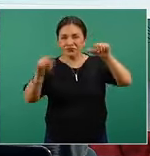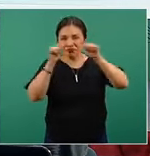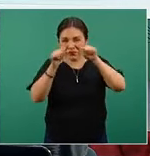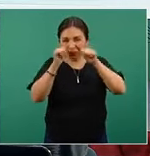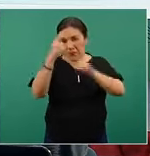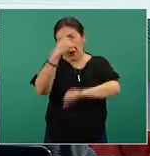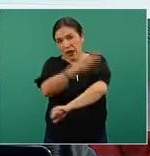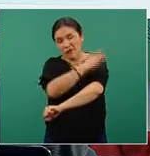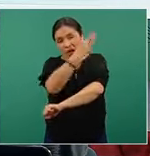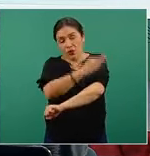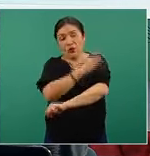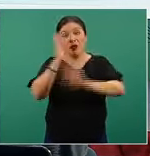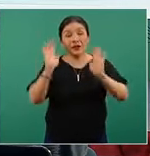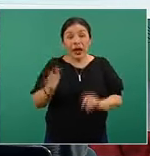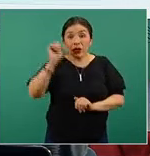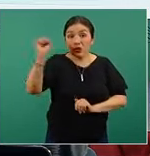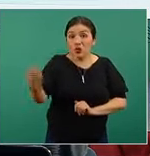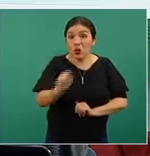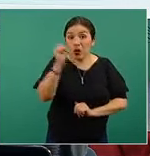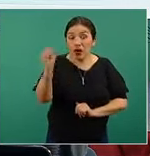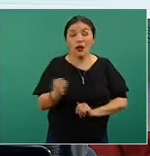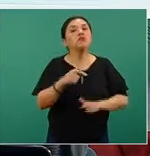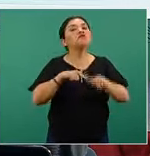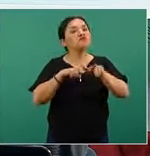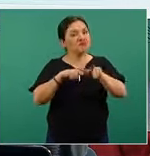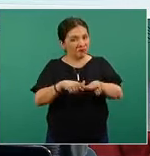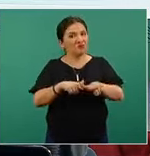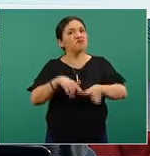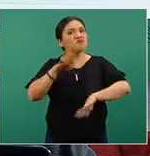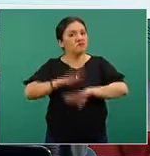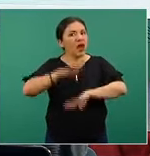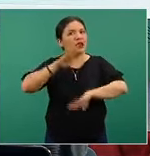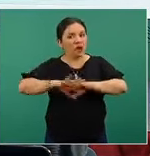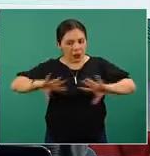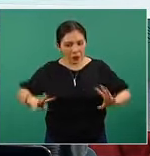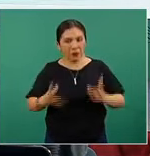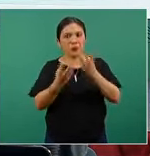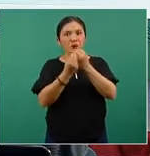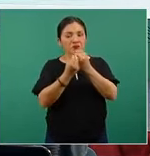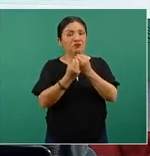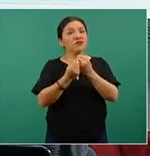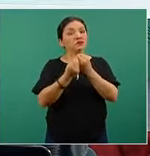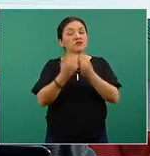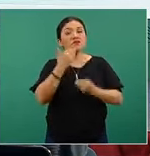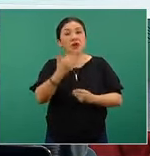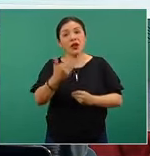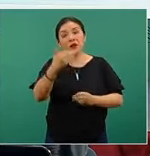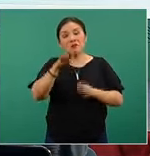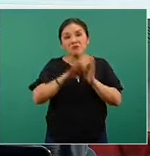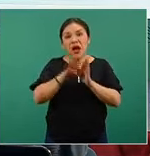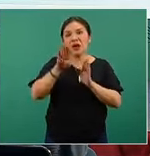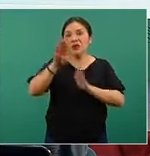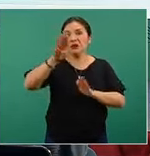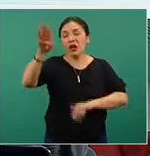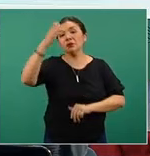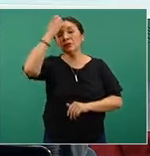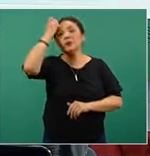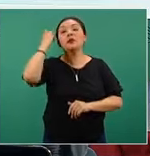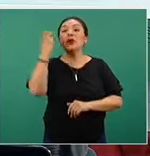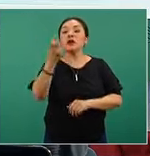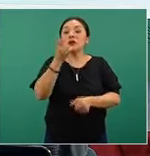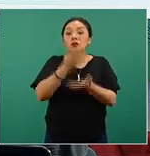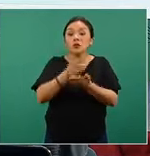vacunación afortunadamente pues nos mantenemos con cifras acumulativas obviamente a la en la curva